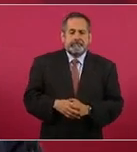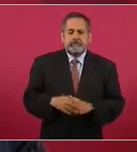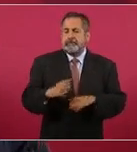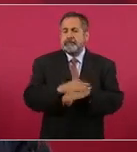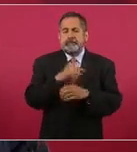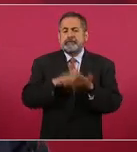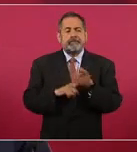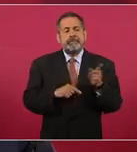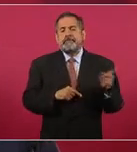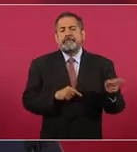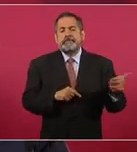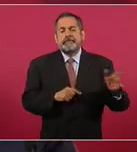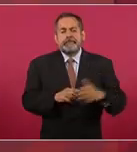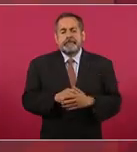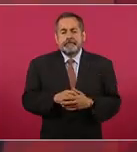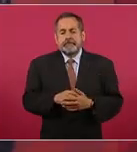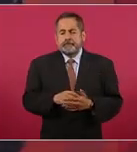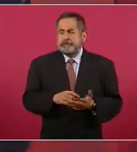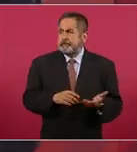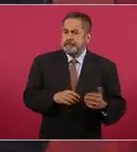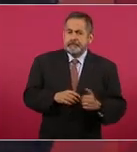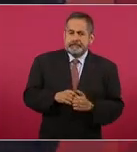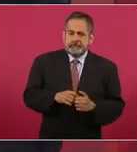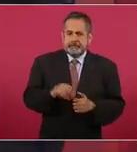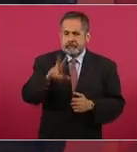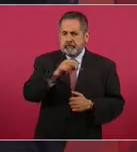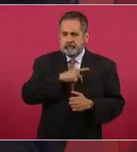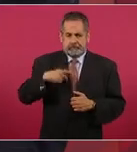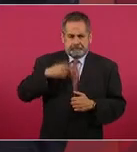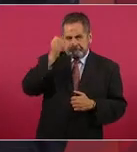Porque no hay que olvidar,